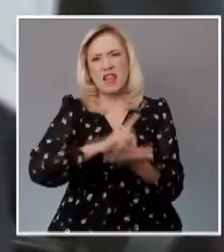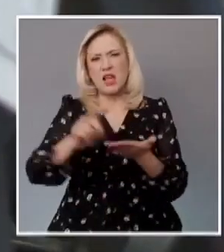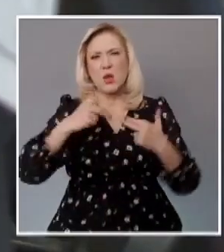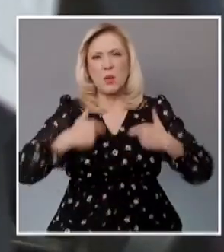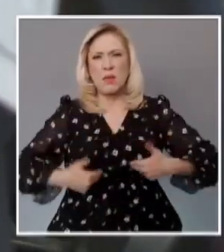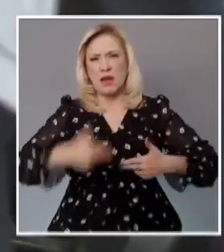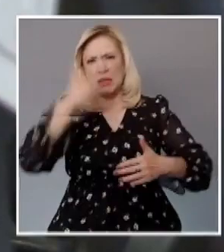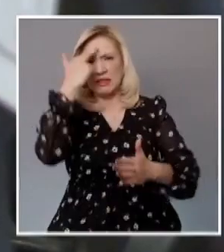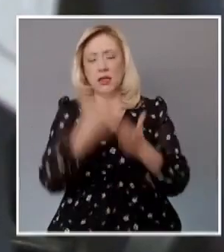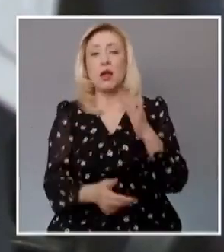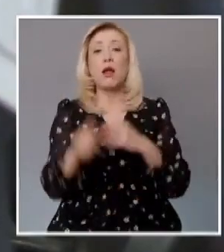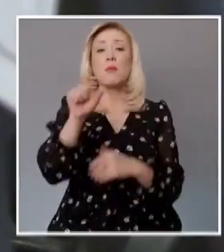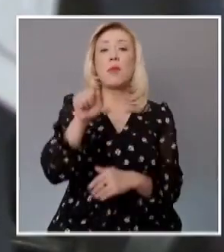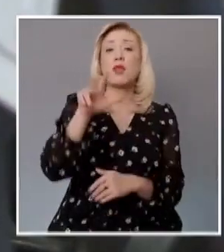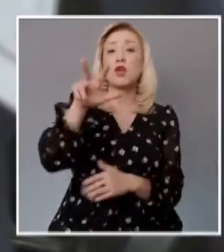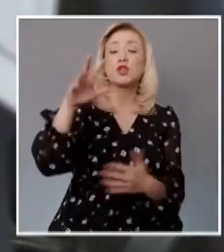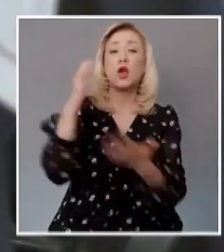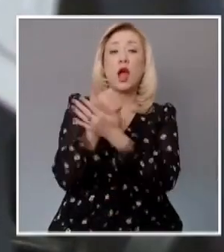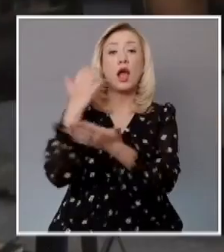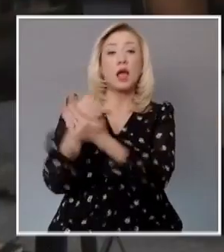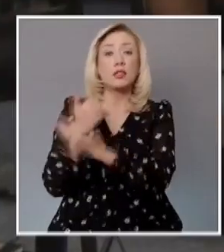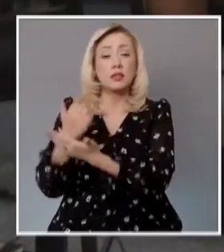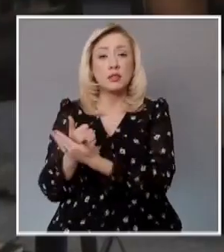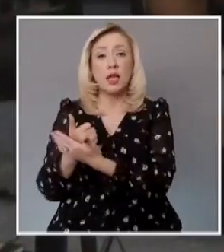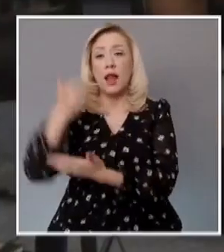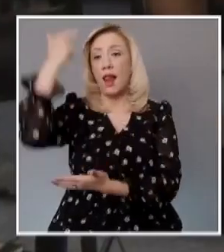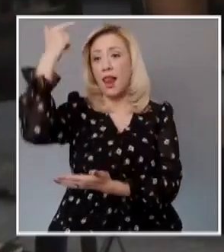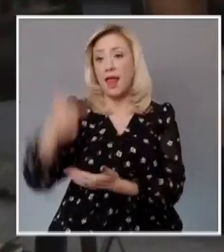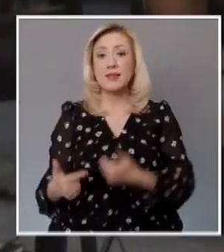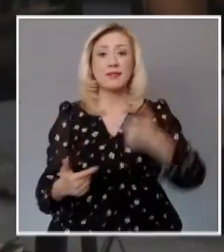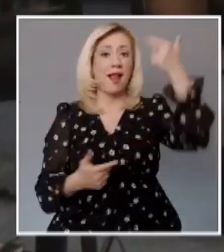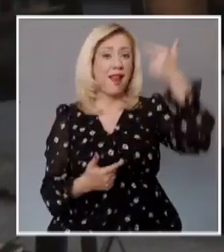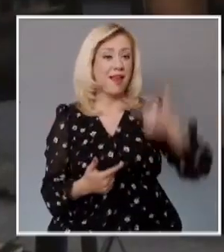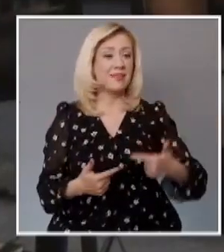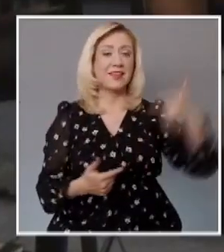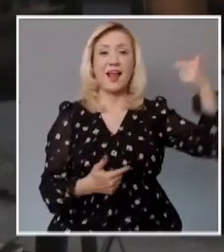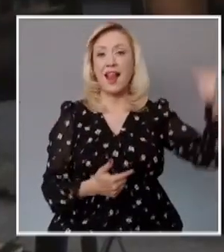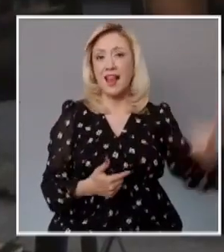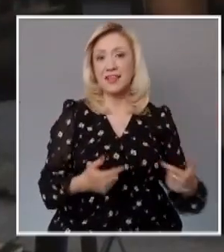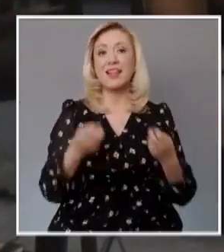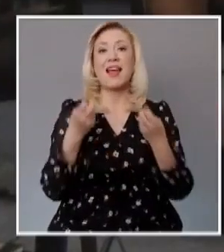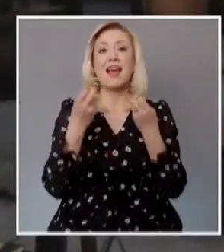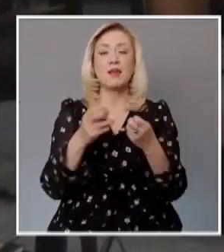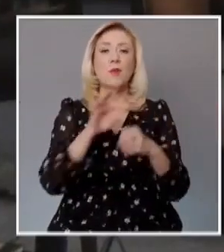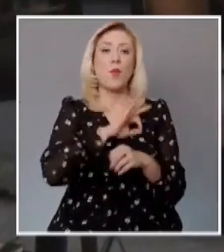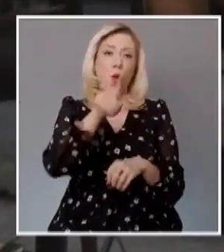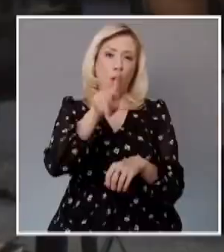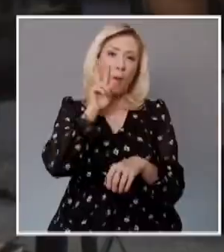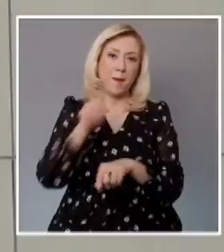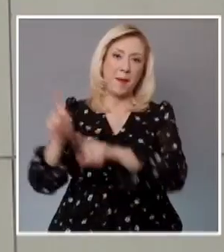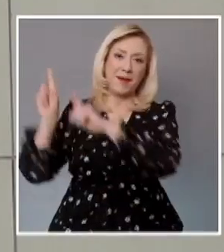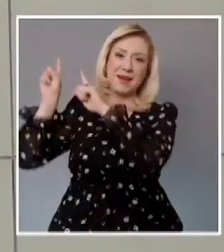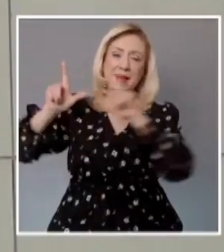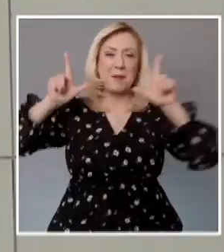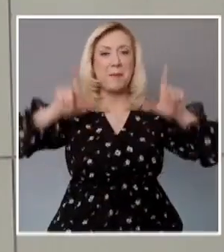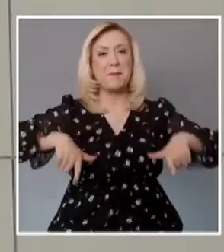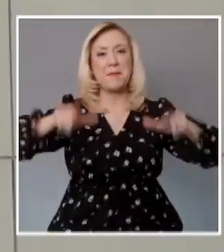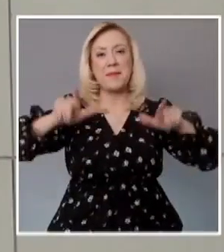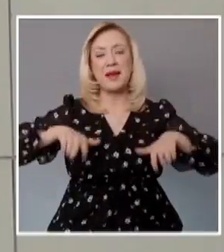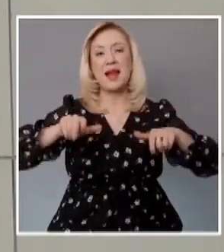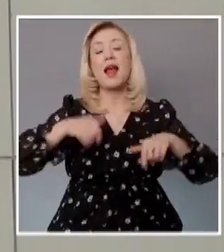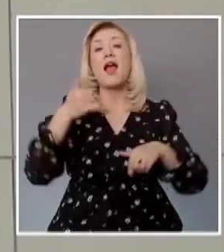vencedores. Las listas de estos precisamente concursos se pueden consultar en el Diario